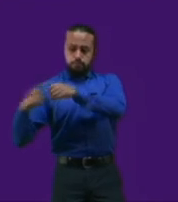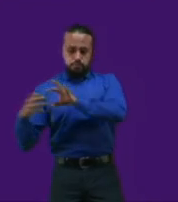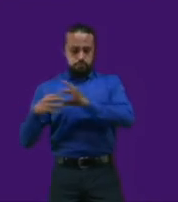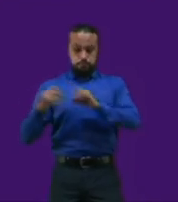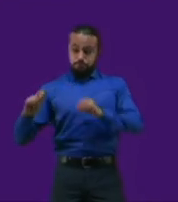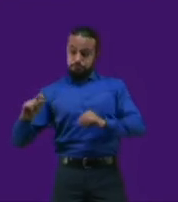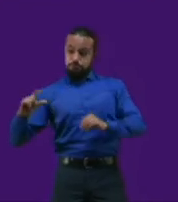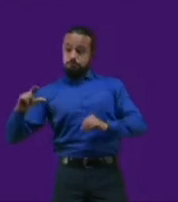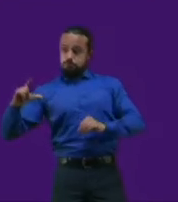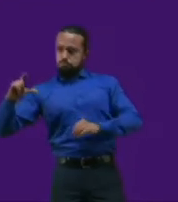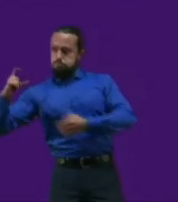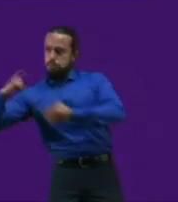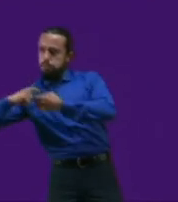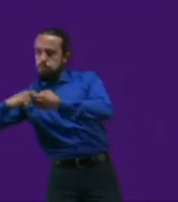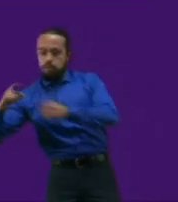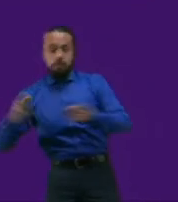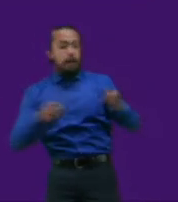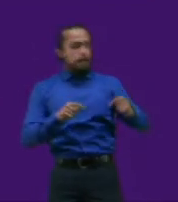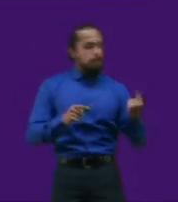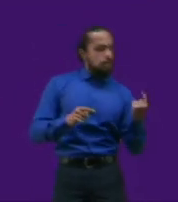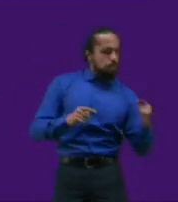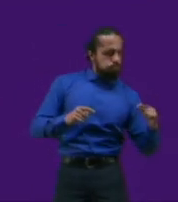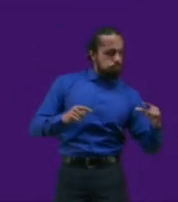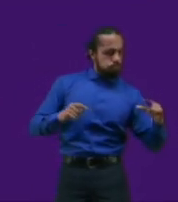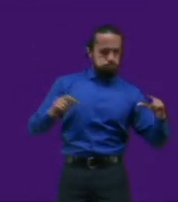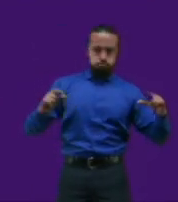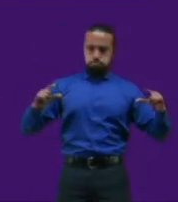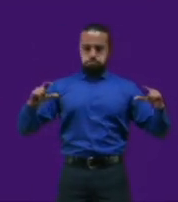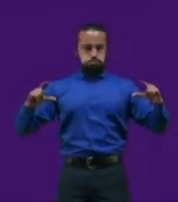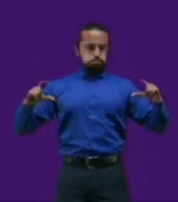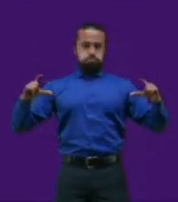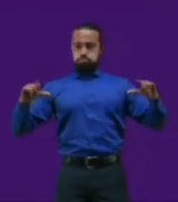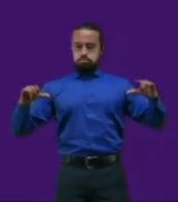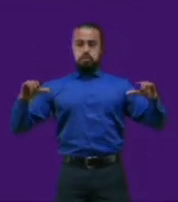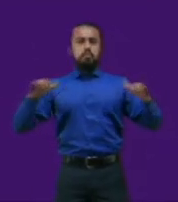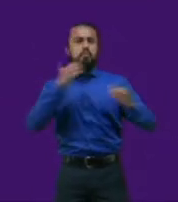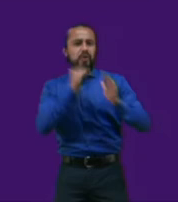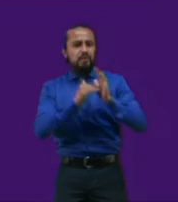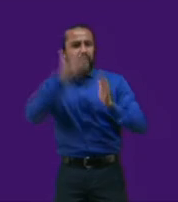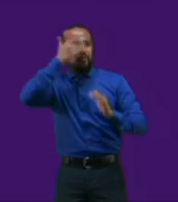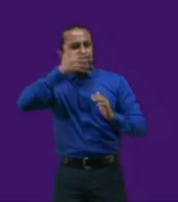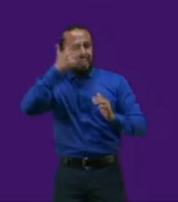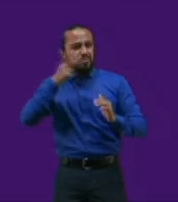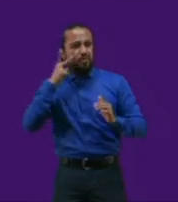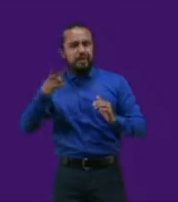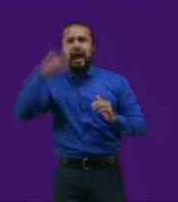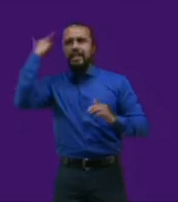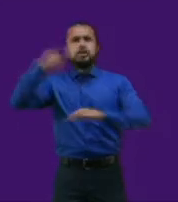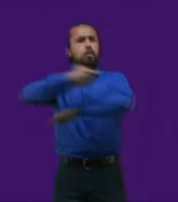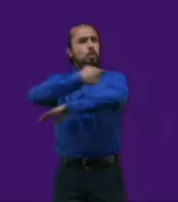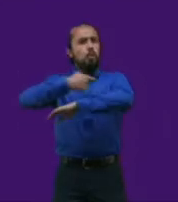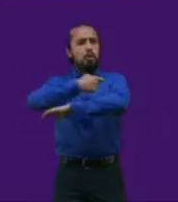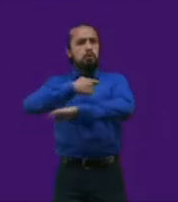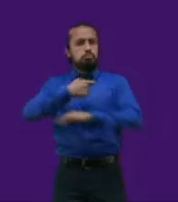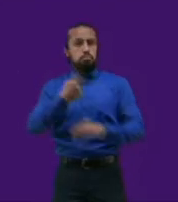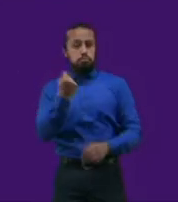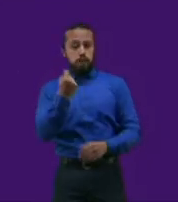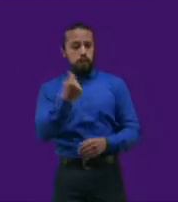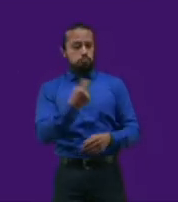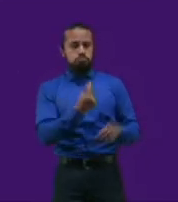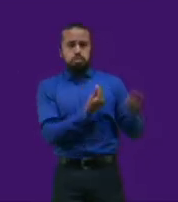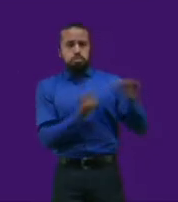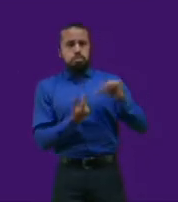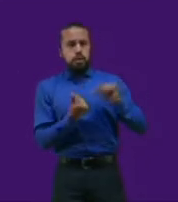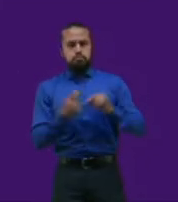entonces, hay negocios que escalan un montón sin monetización, y después, como Facebook y Google en su momento, y después la logran